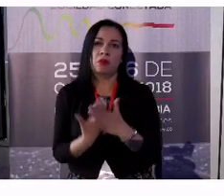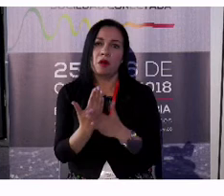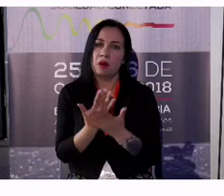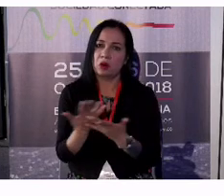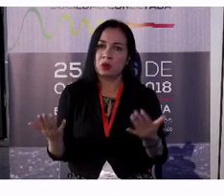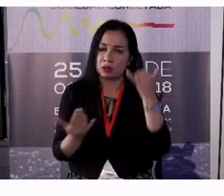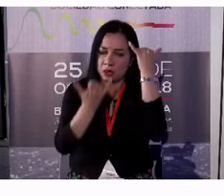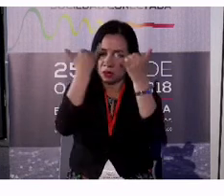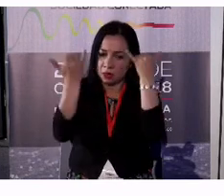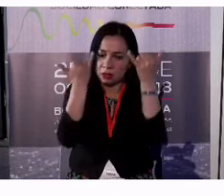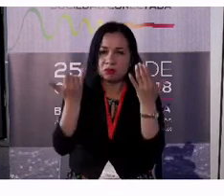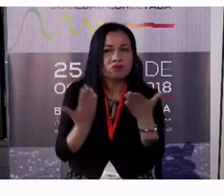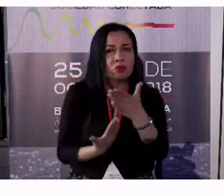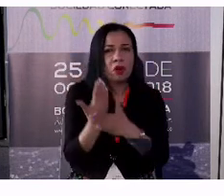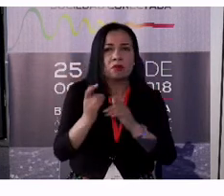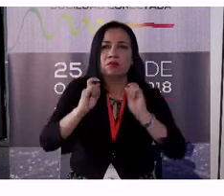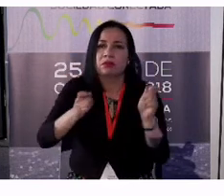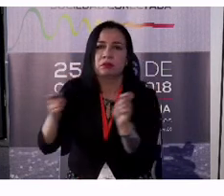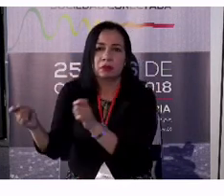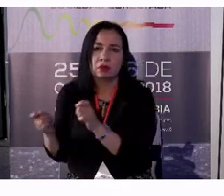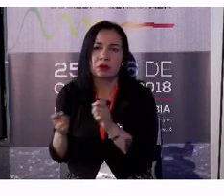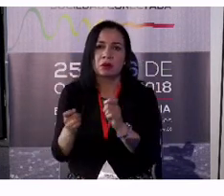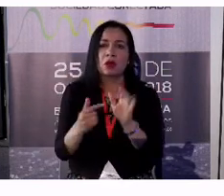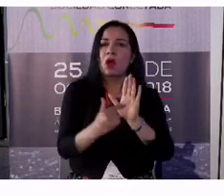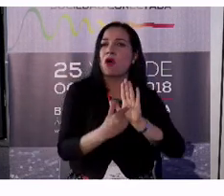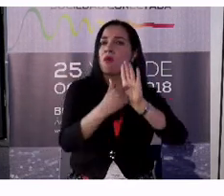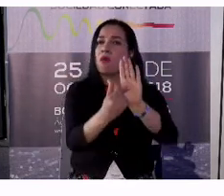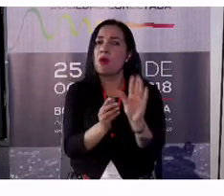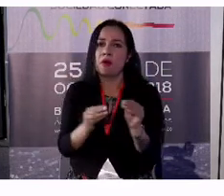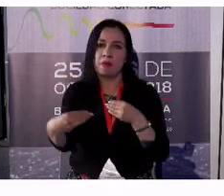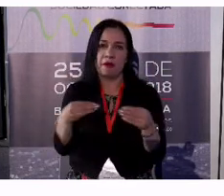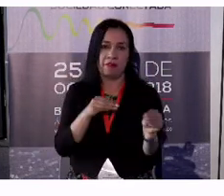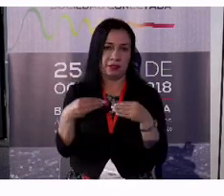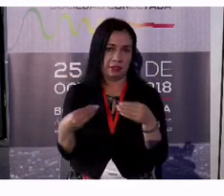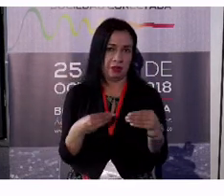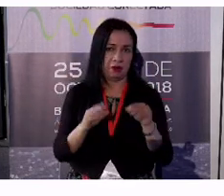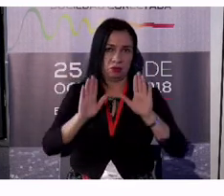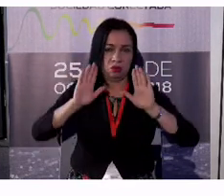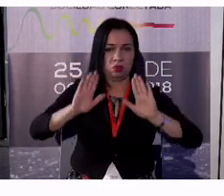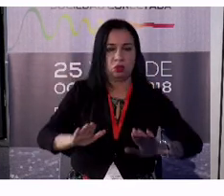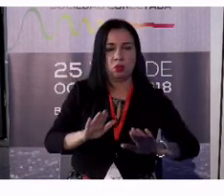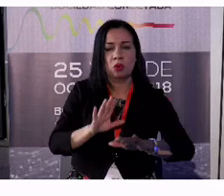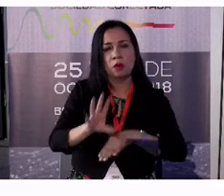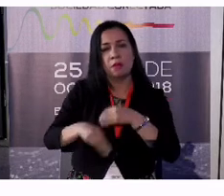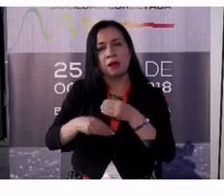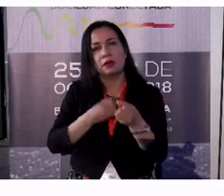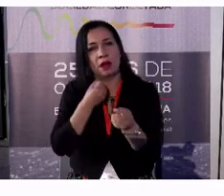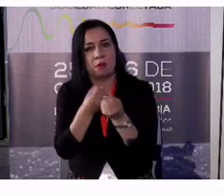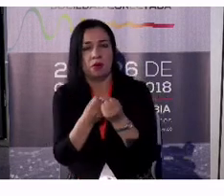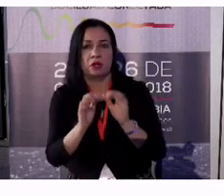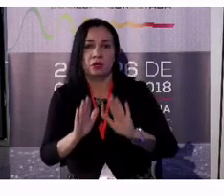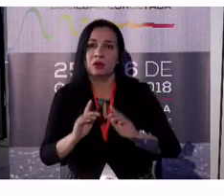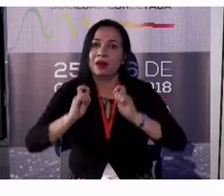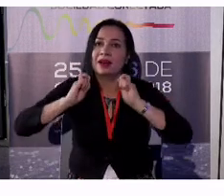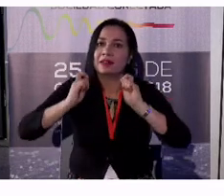de nuevos licenciamientos, modelos más flexibles, y obviamente siempre apoyamos nosotros que las asignaciones sean tecnológicamente neutral, la